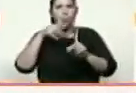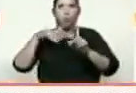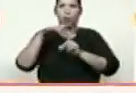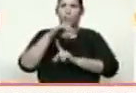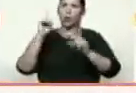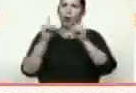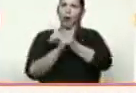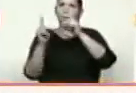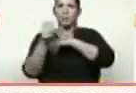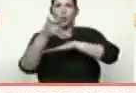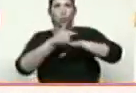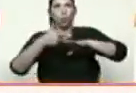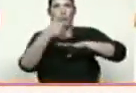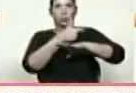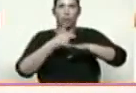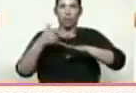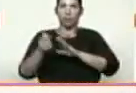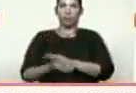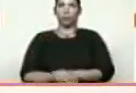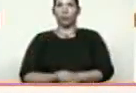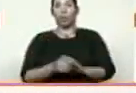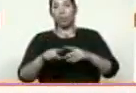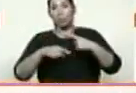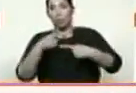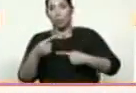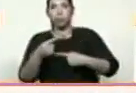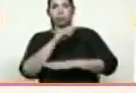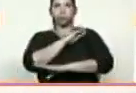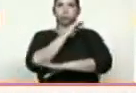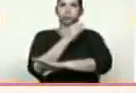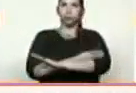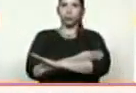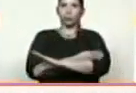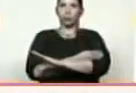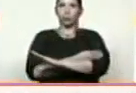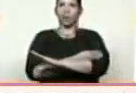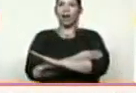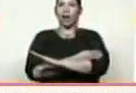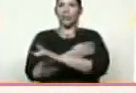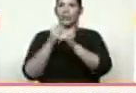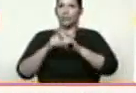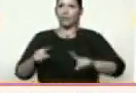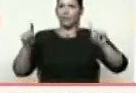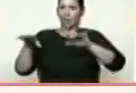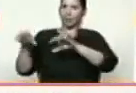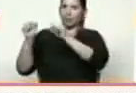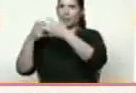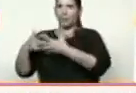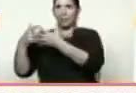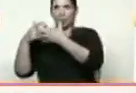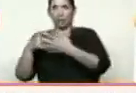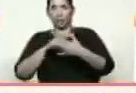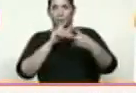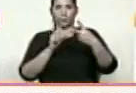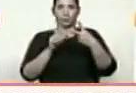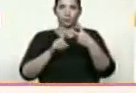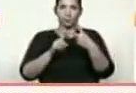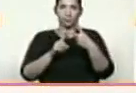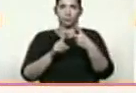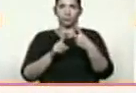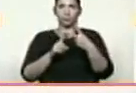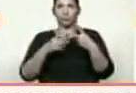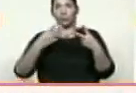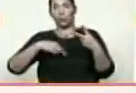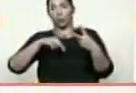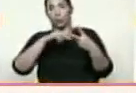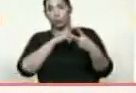gobiernos cambiaron la correlación de fuerza. Correlación de fuerza contraria al imperialismo, por una parte. Y por la otra, nosotros